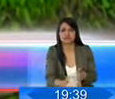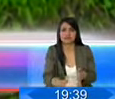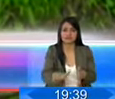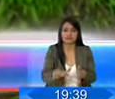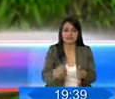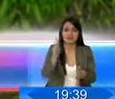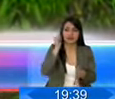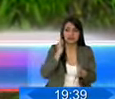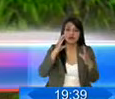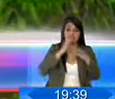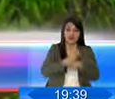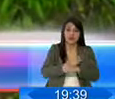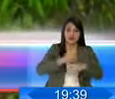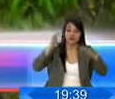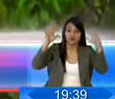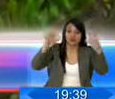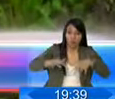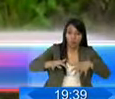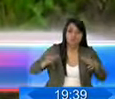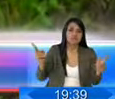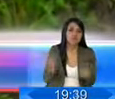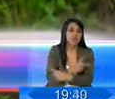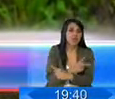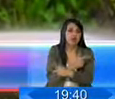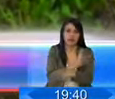de anoche vuelta con otro aguacero.